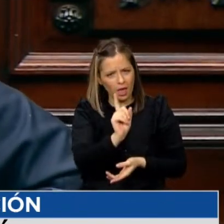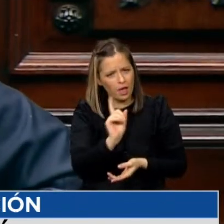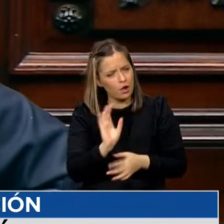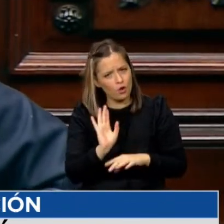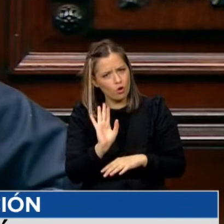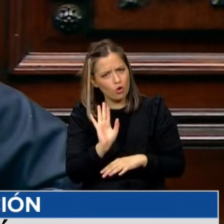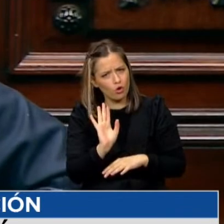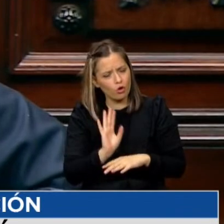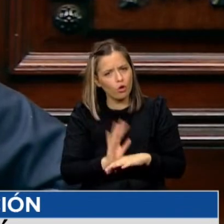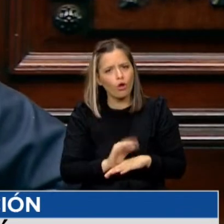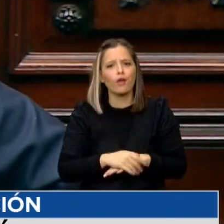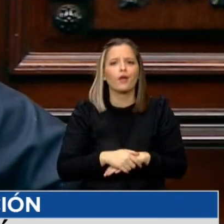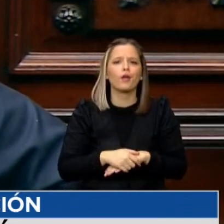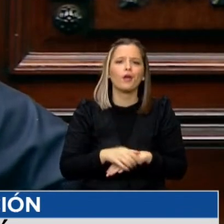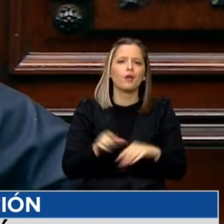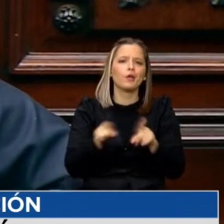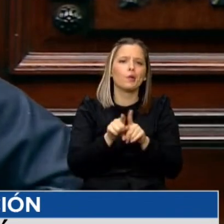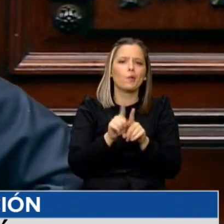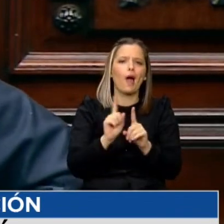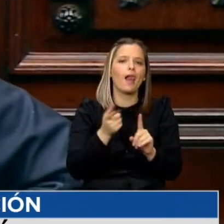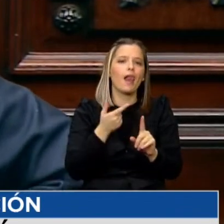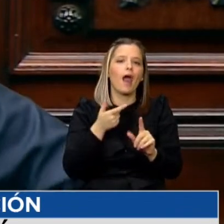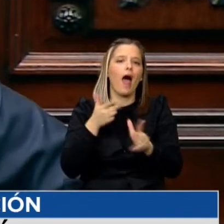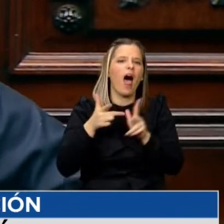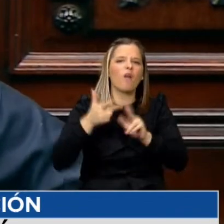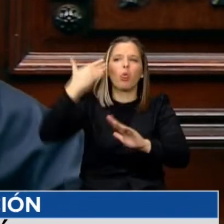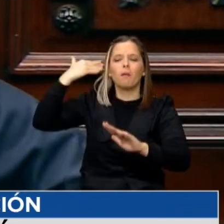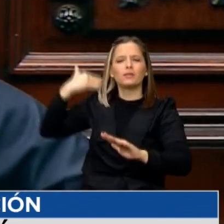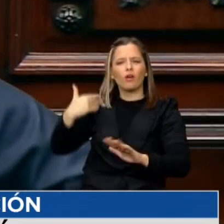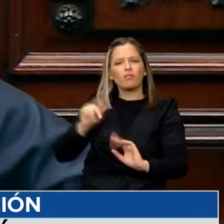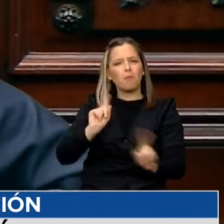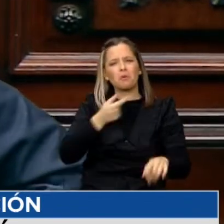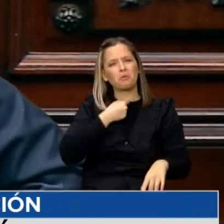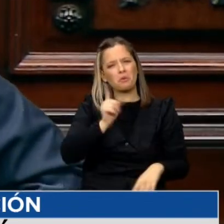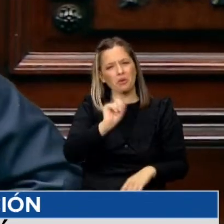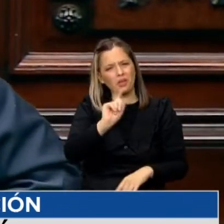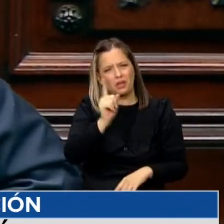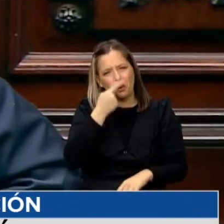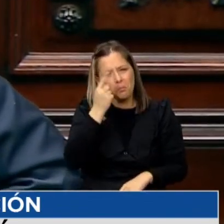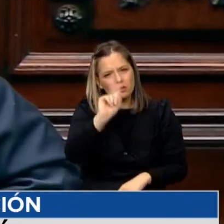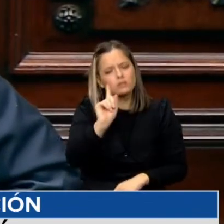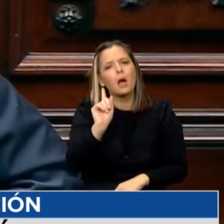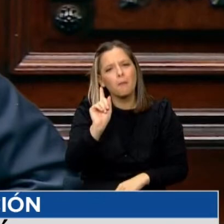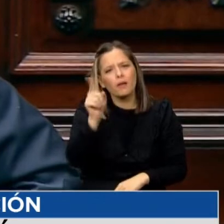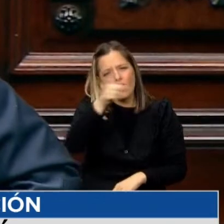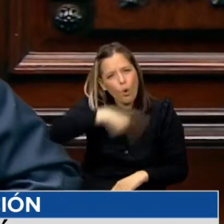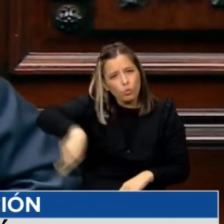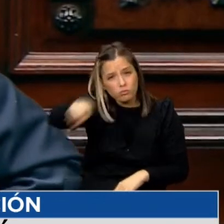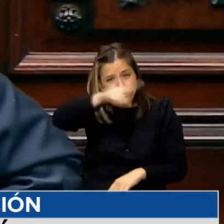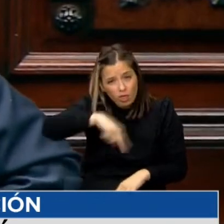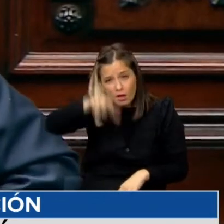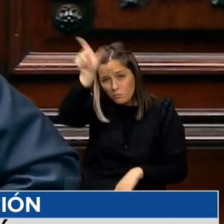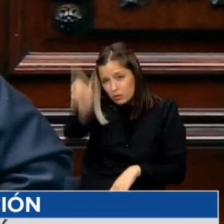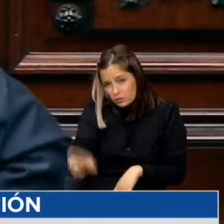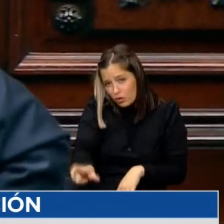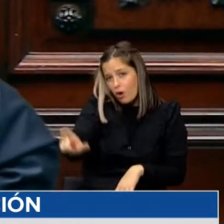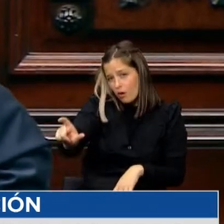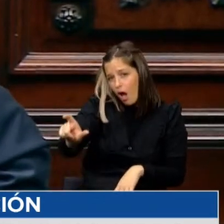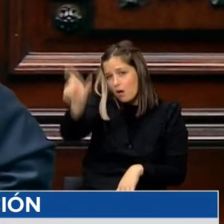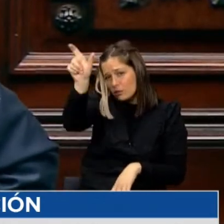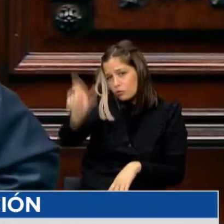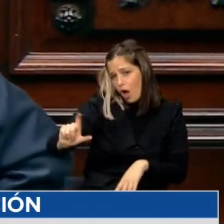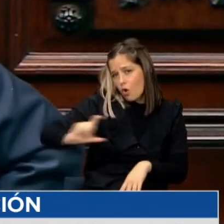Ni quiero entrar al pasado, pero ustedes defendieron a un comisario que estaba acusado como